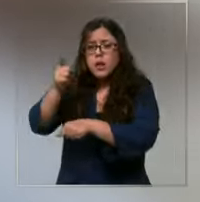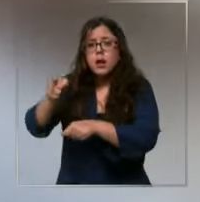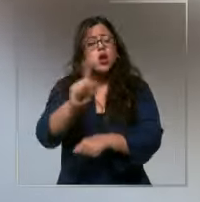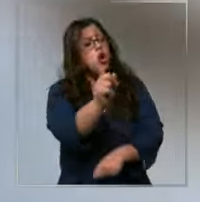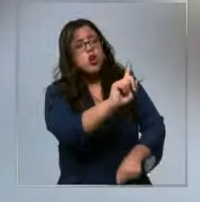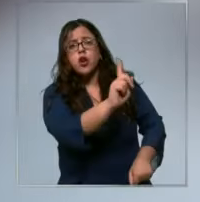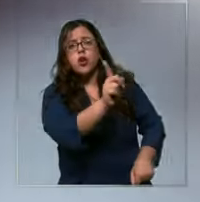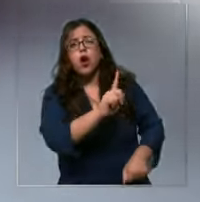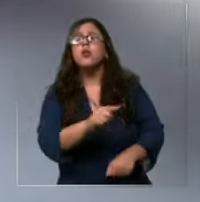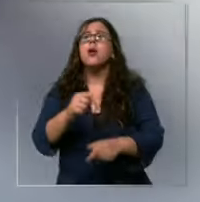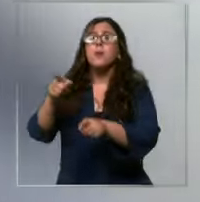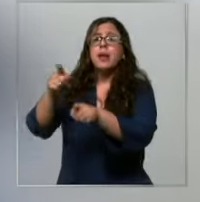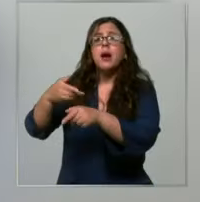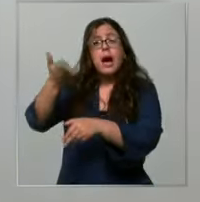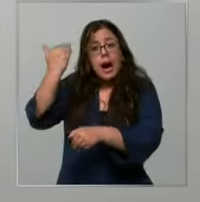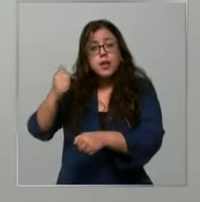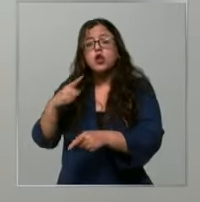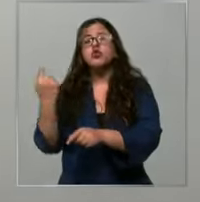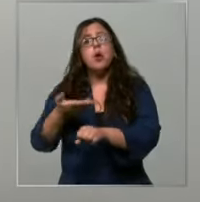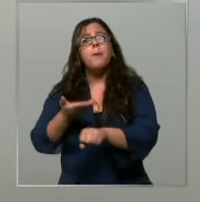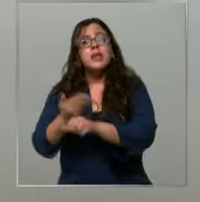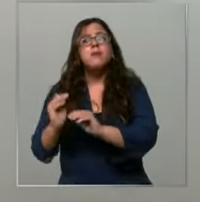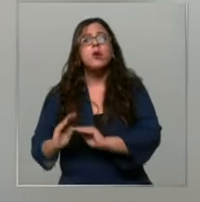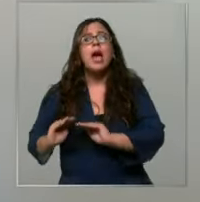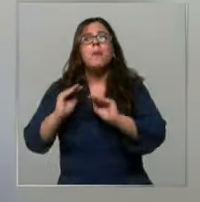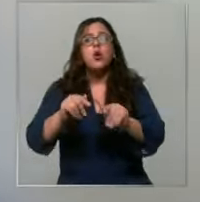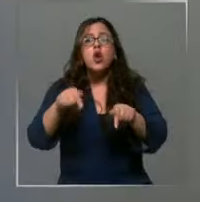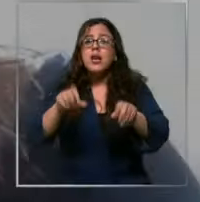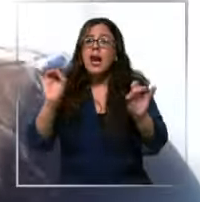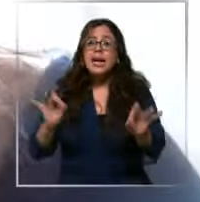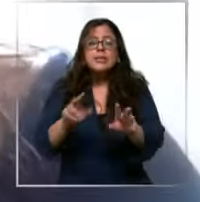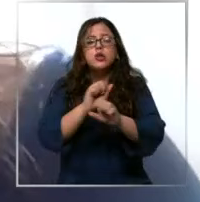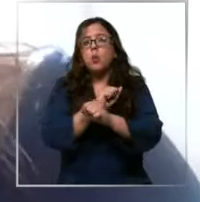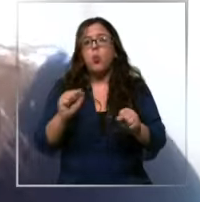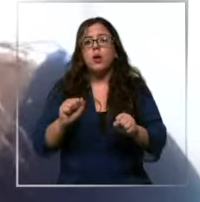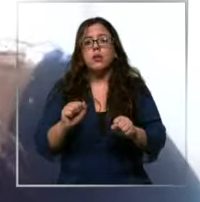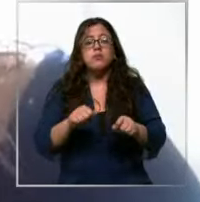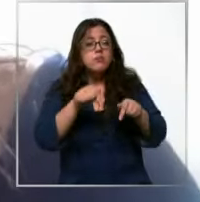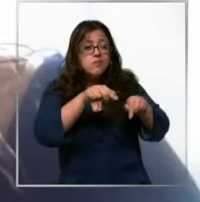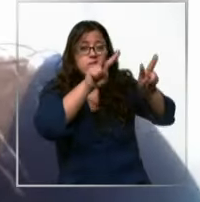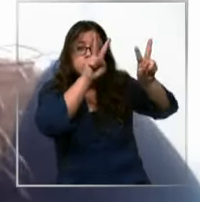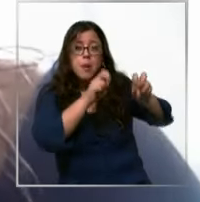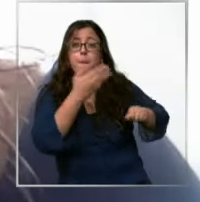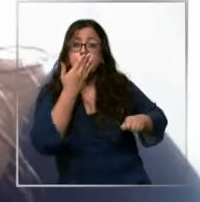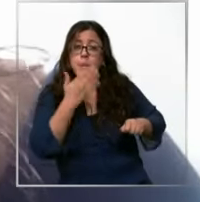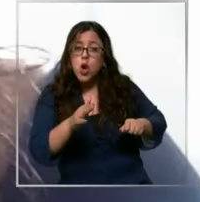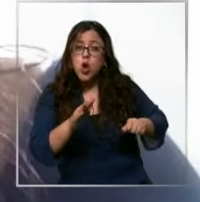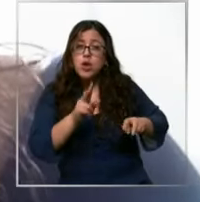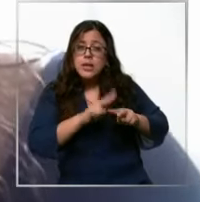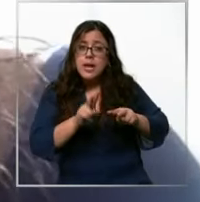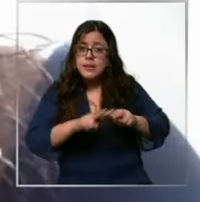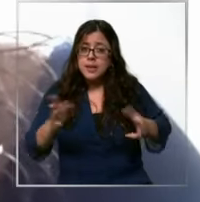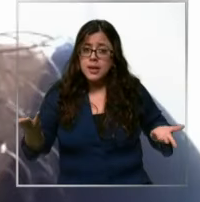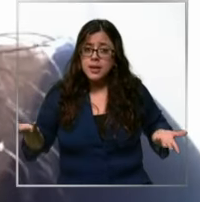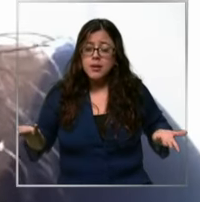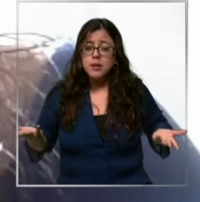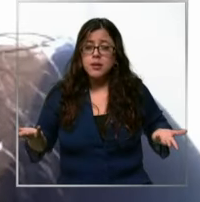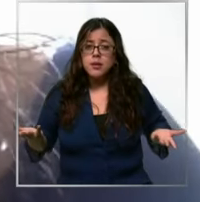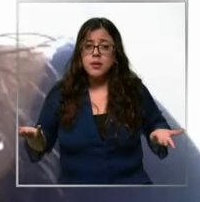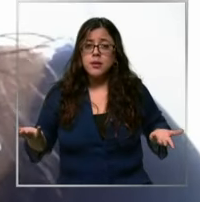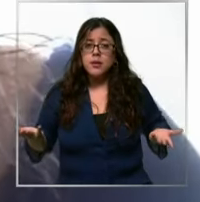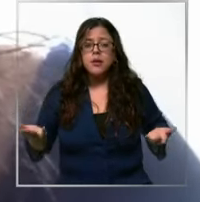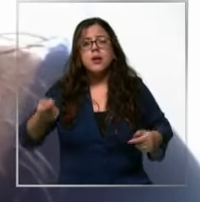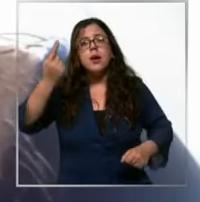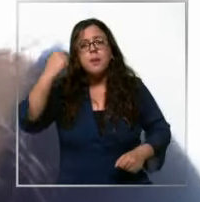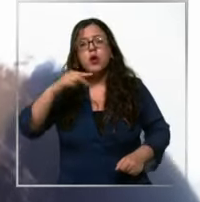muy temprano. Tuvimos que pedir apoyo porque esto no se puede hacer así como así. No fue la mejor manera de reaccionar,